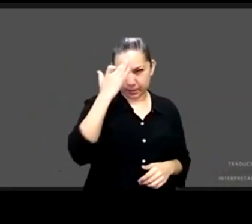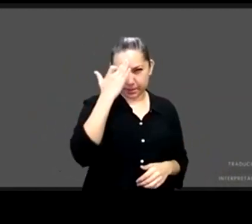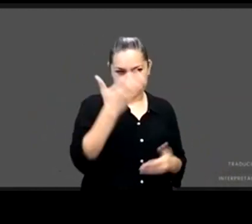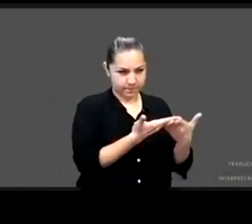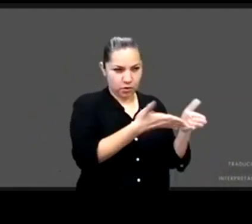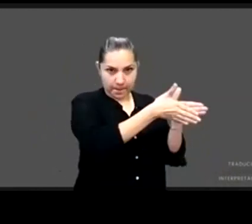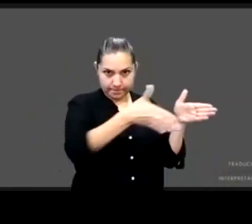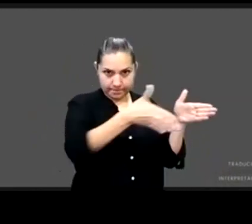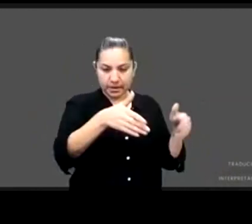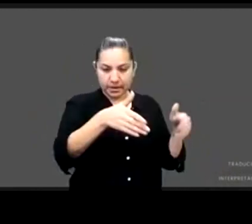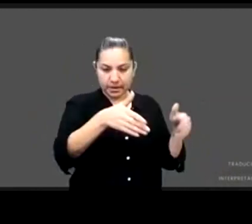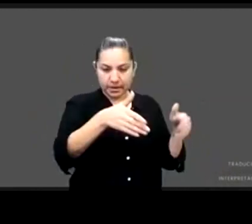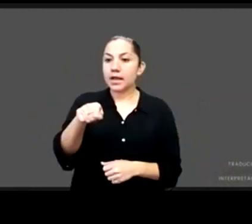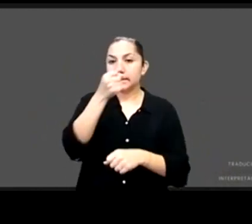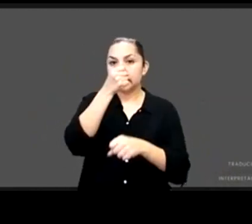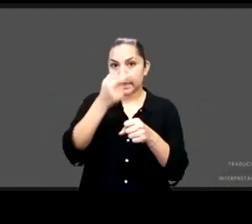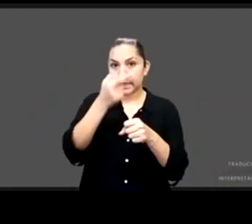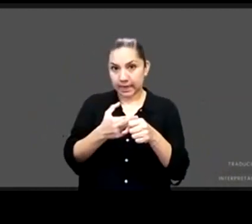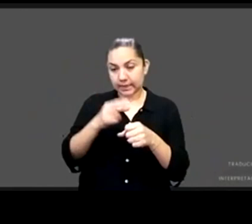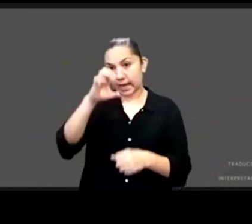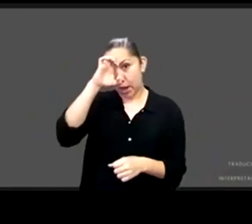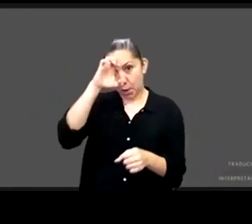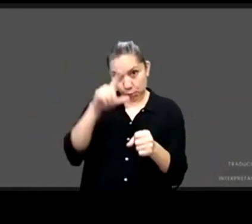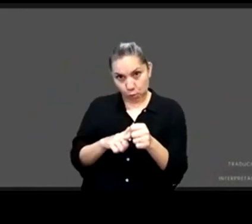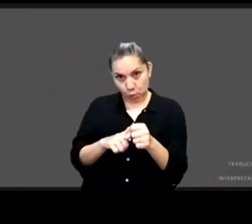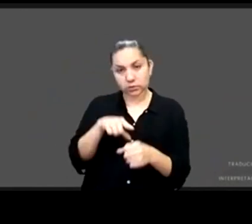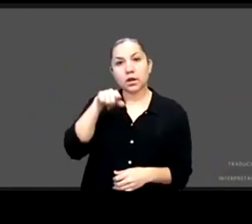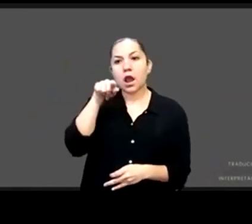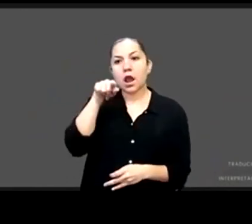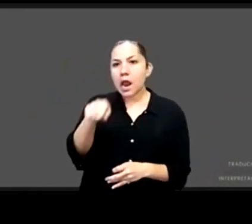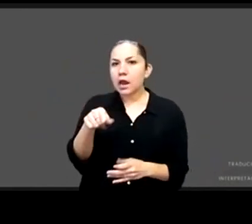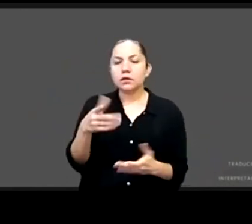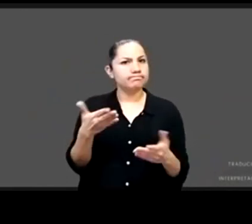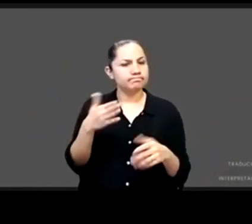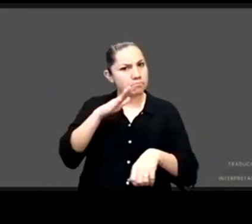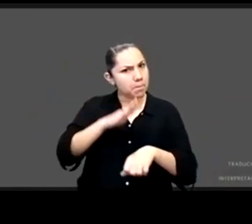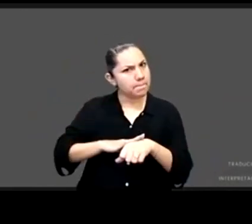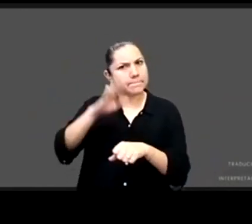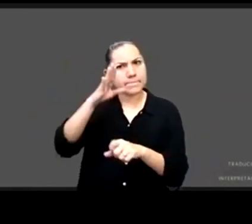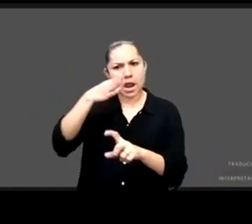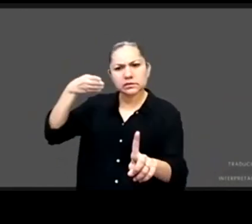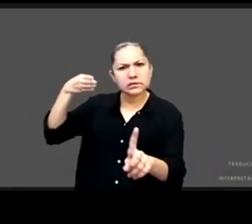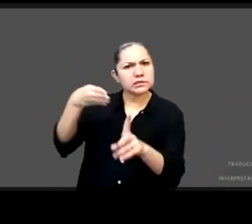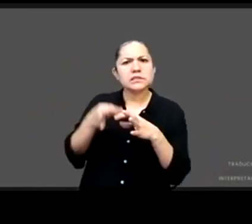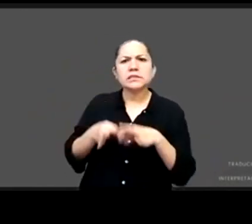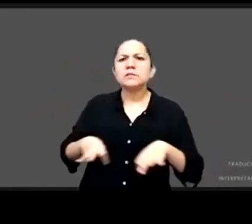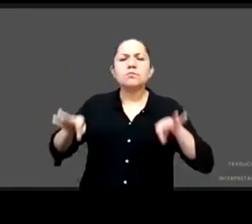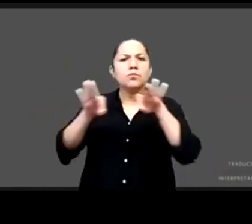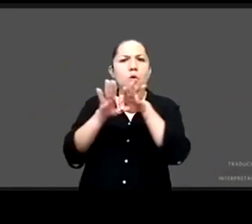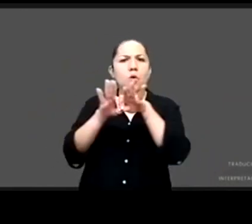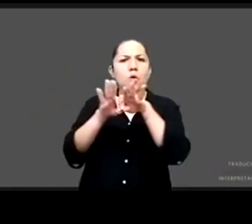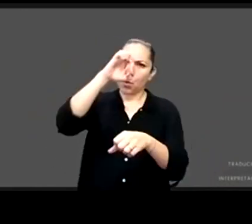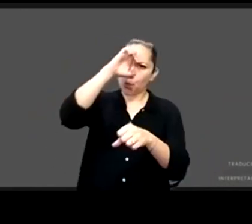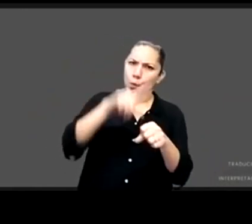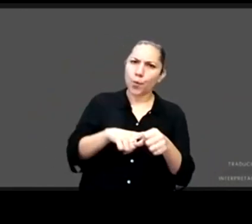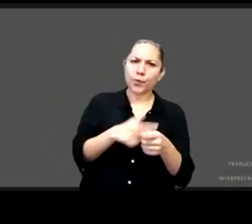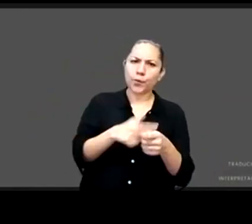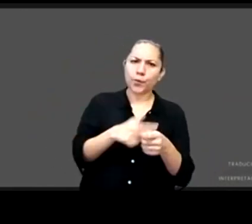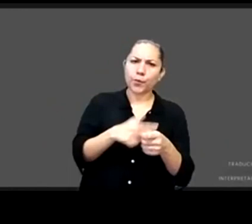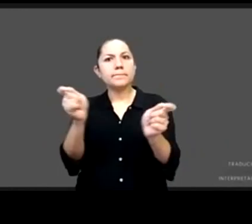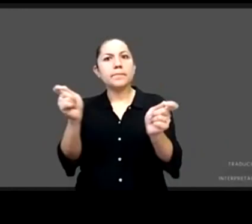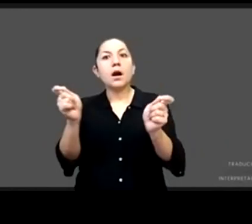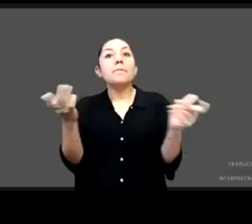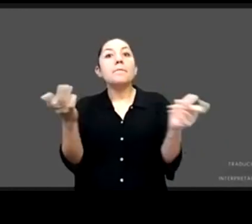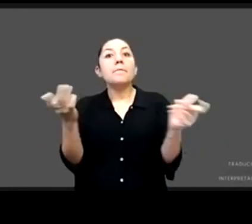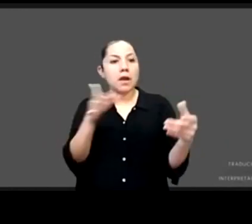Cultura pues ha hecho énfasis en poner a la persona, al individuo, al centro. Y en nuestro caso, pues se trata de tener